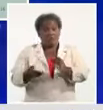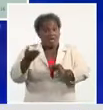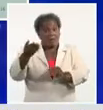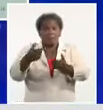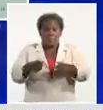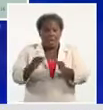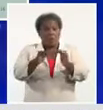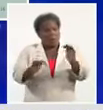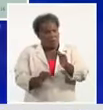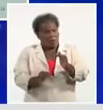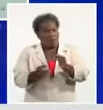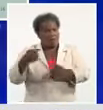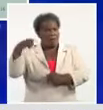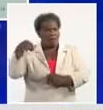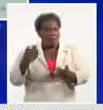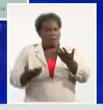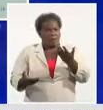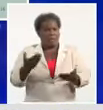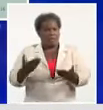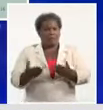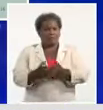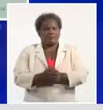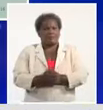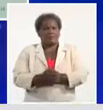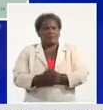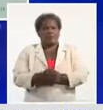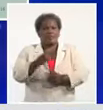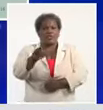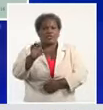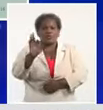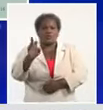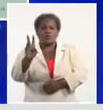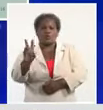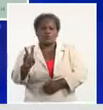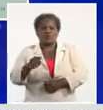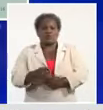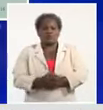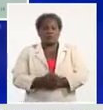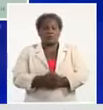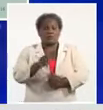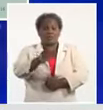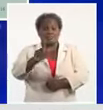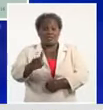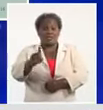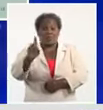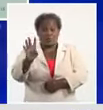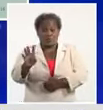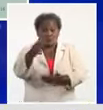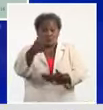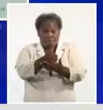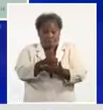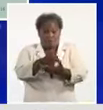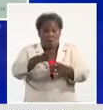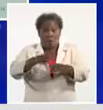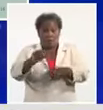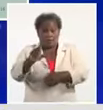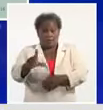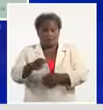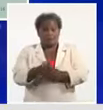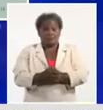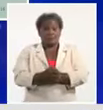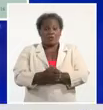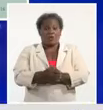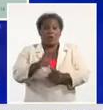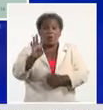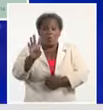182, que es elevada para este territorio. 114 en el municipio de Holguín, 43 en